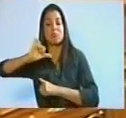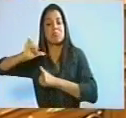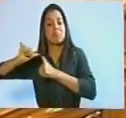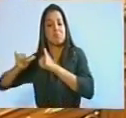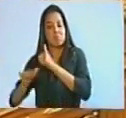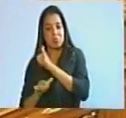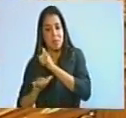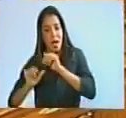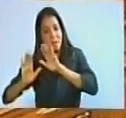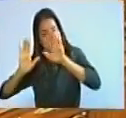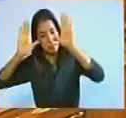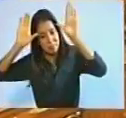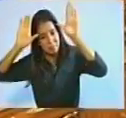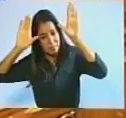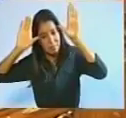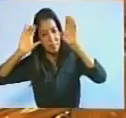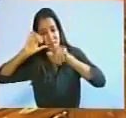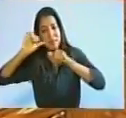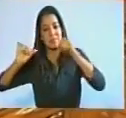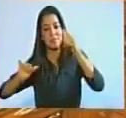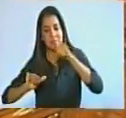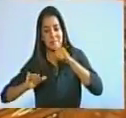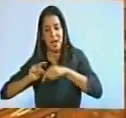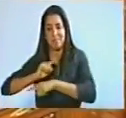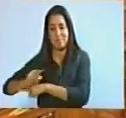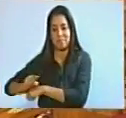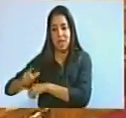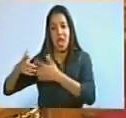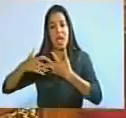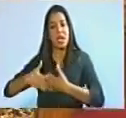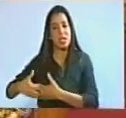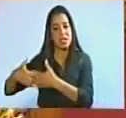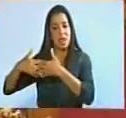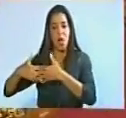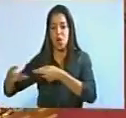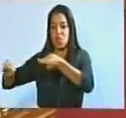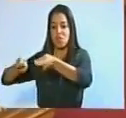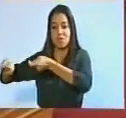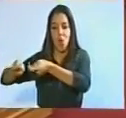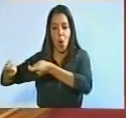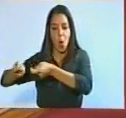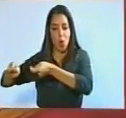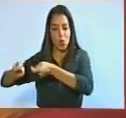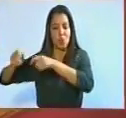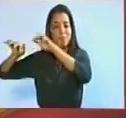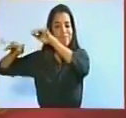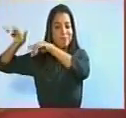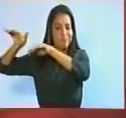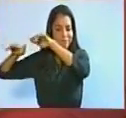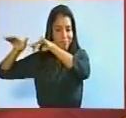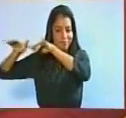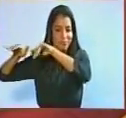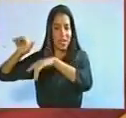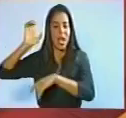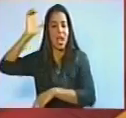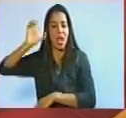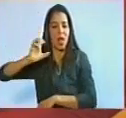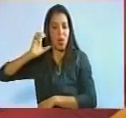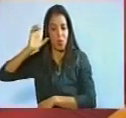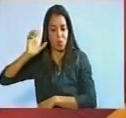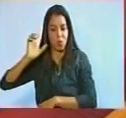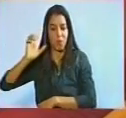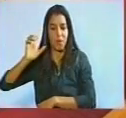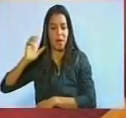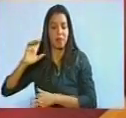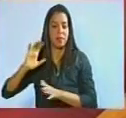a los mandatos y exigencias de los Estados Unidos de Norteamérica. En la batalla interimperialista,